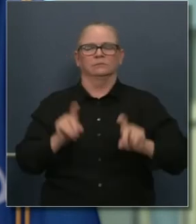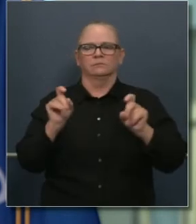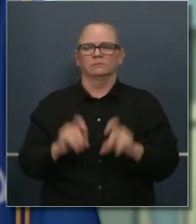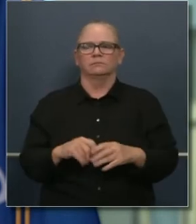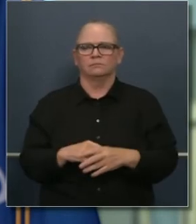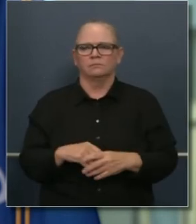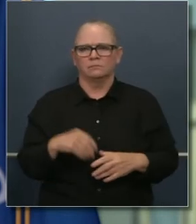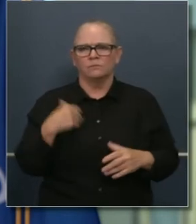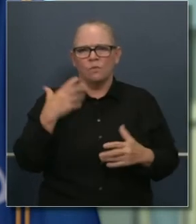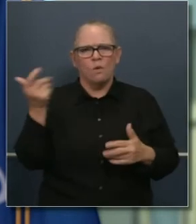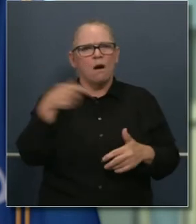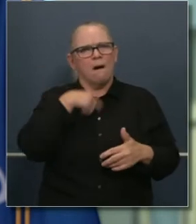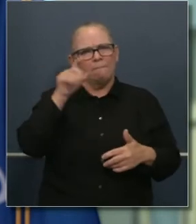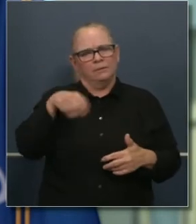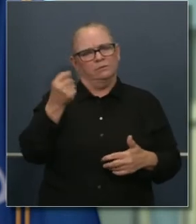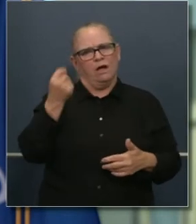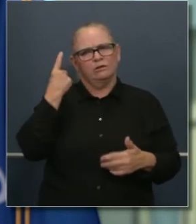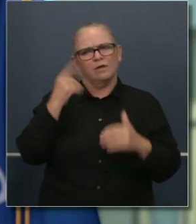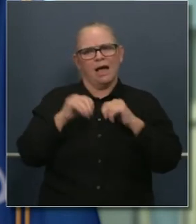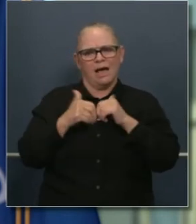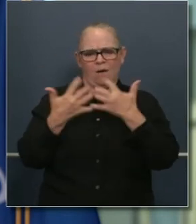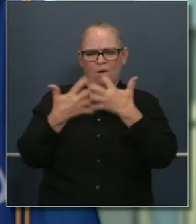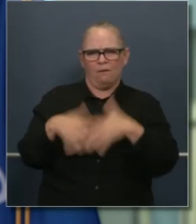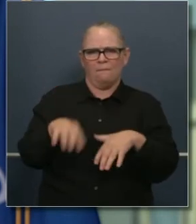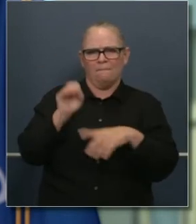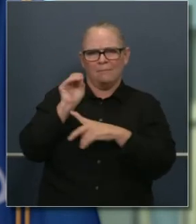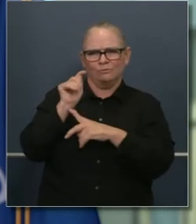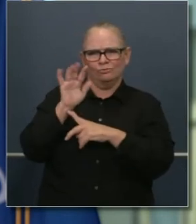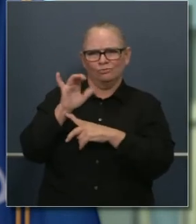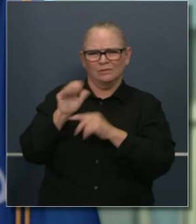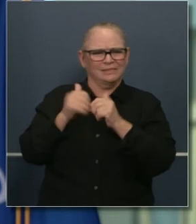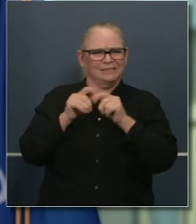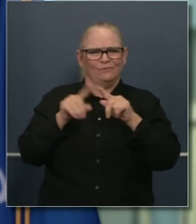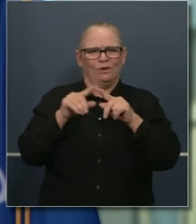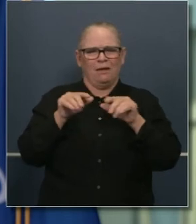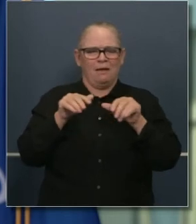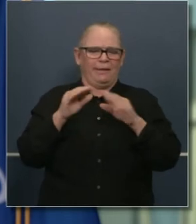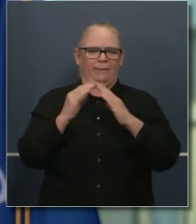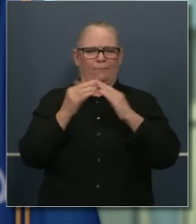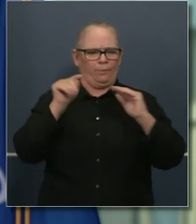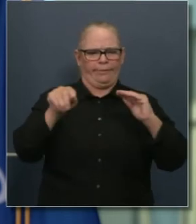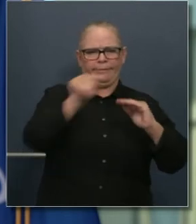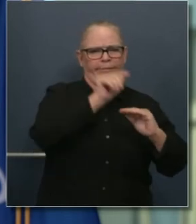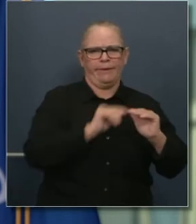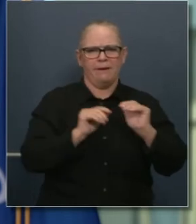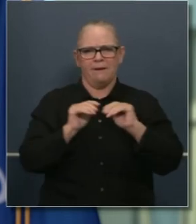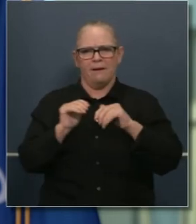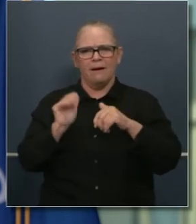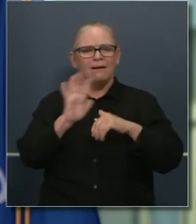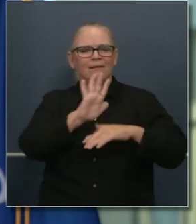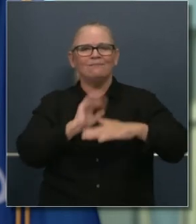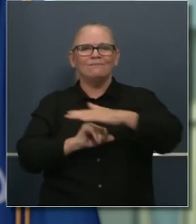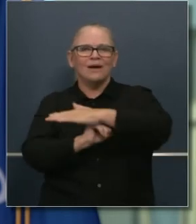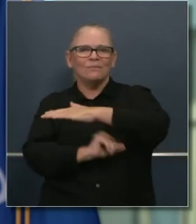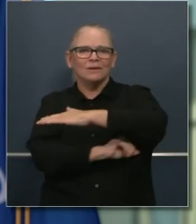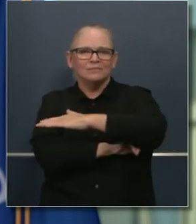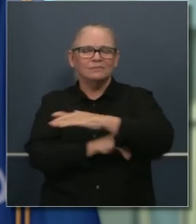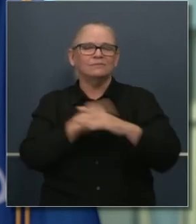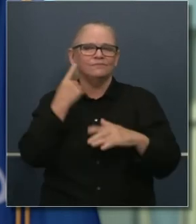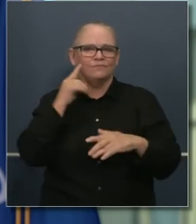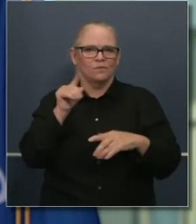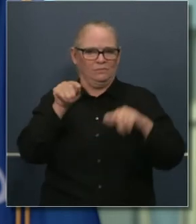gríngolas sin comprender exactamente lo que es la transmisión comunitaria ese es el principio fundamental de la equidad tiene que ver con más